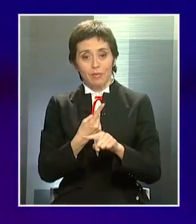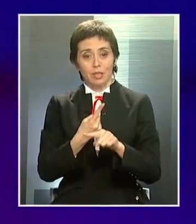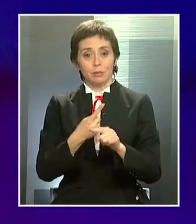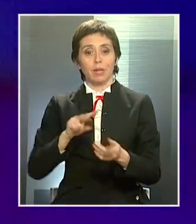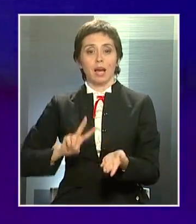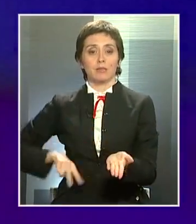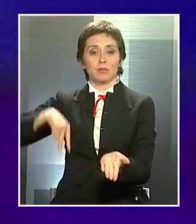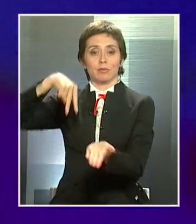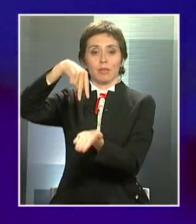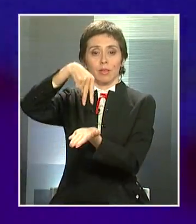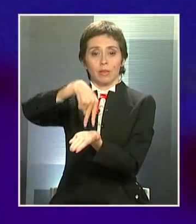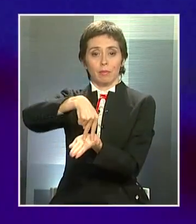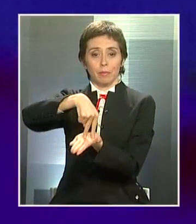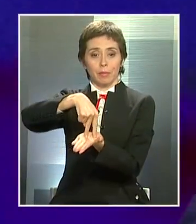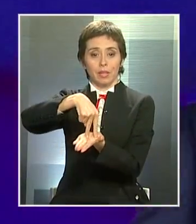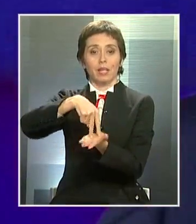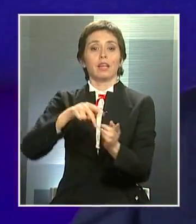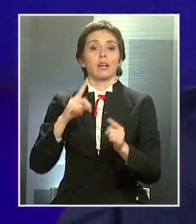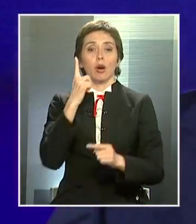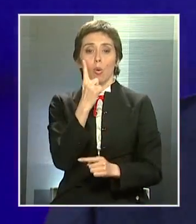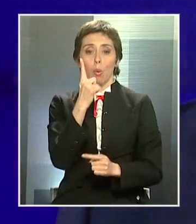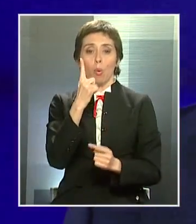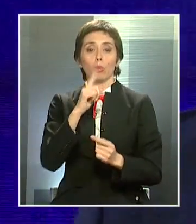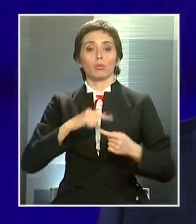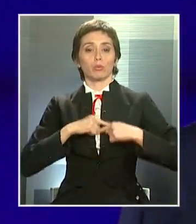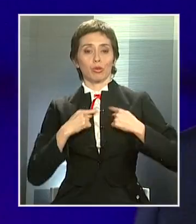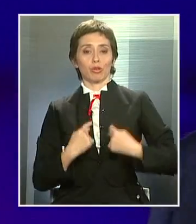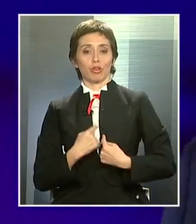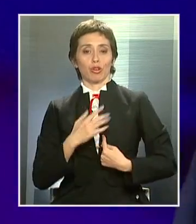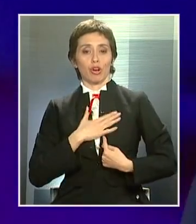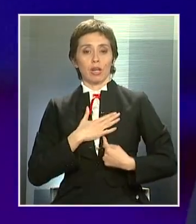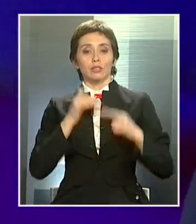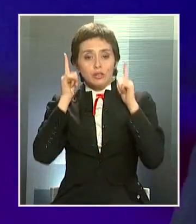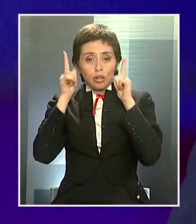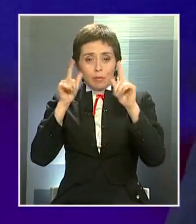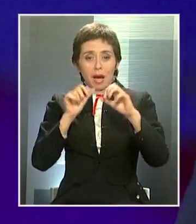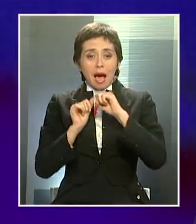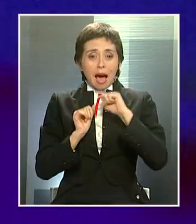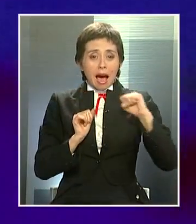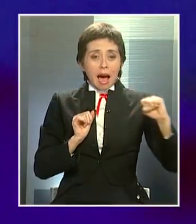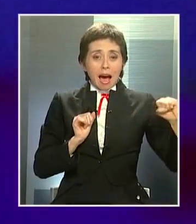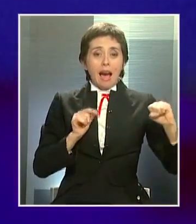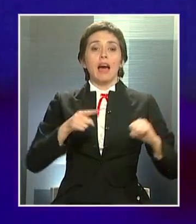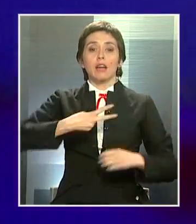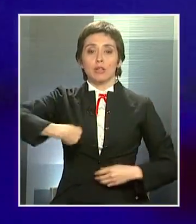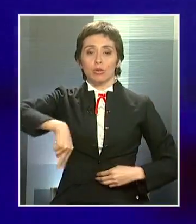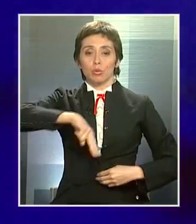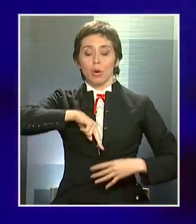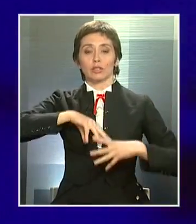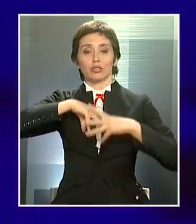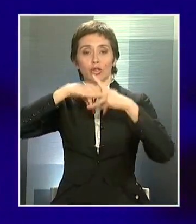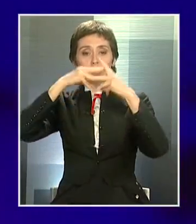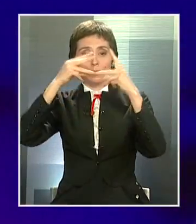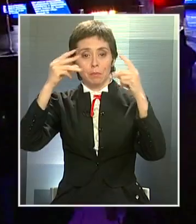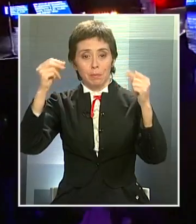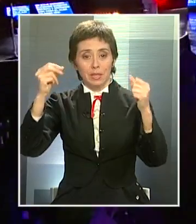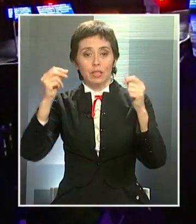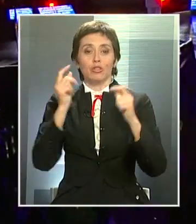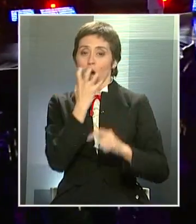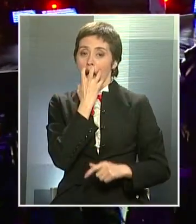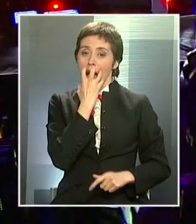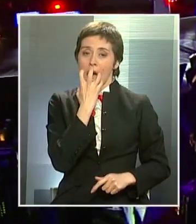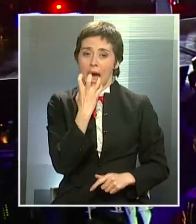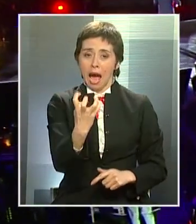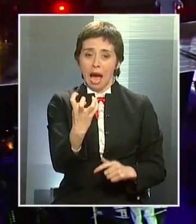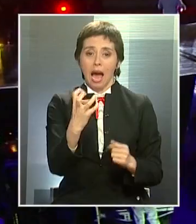de pie, como un solo corazón, elevando nuestro espíritu, gritando